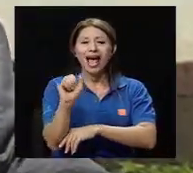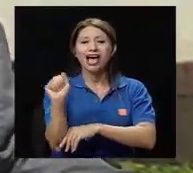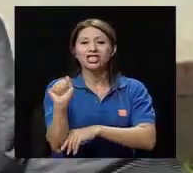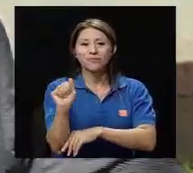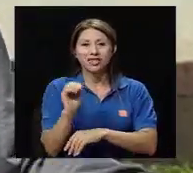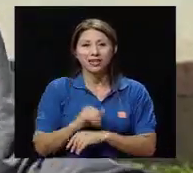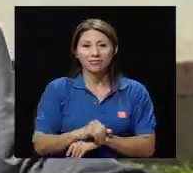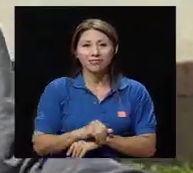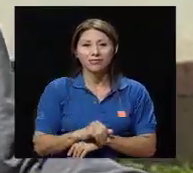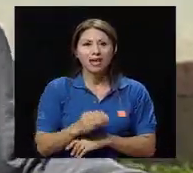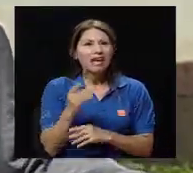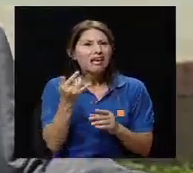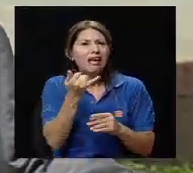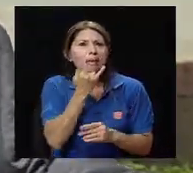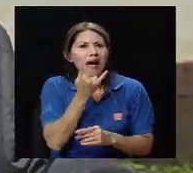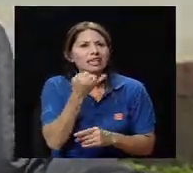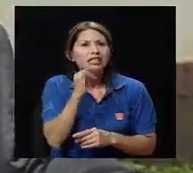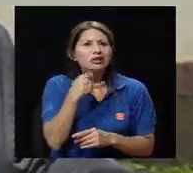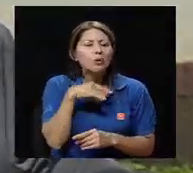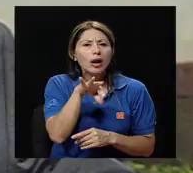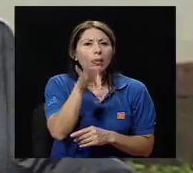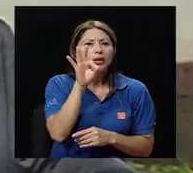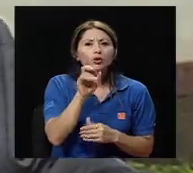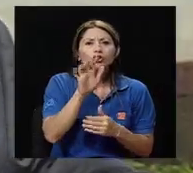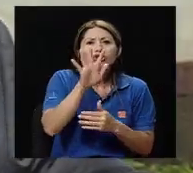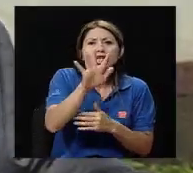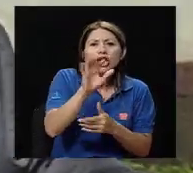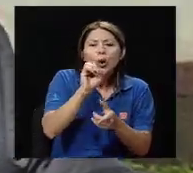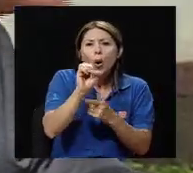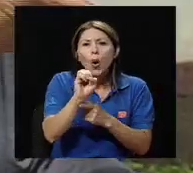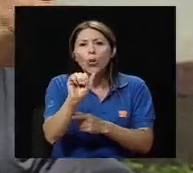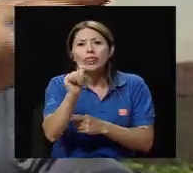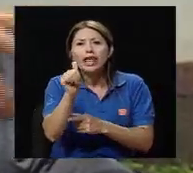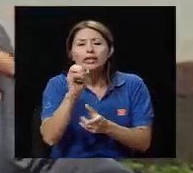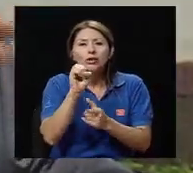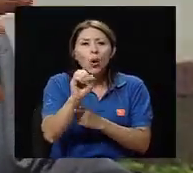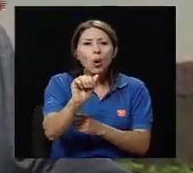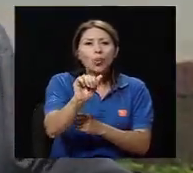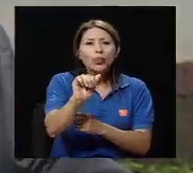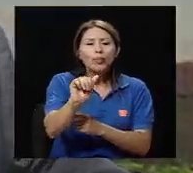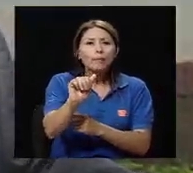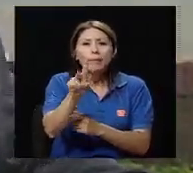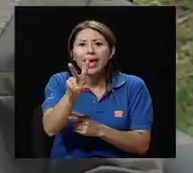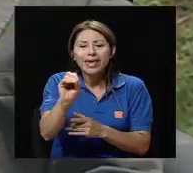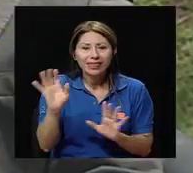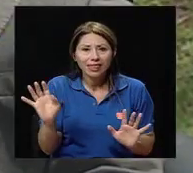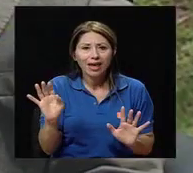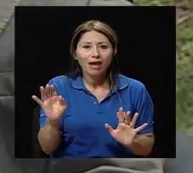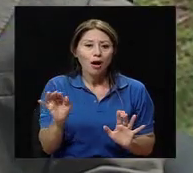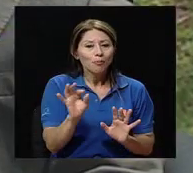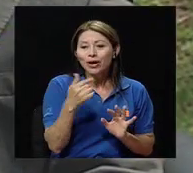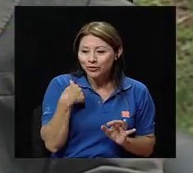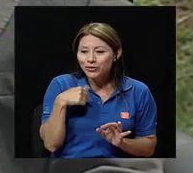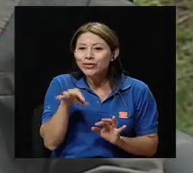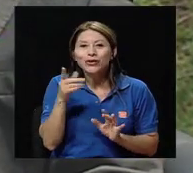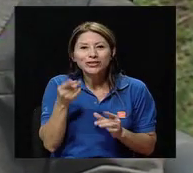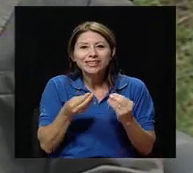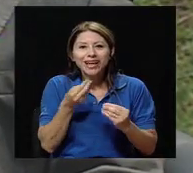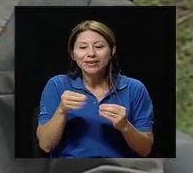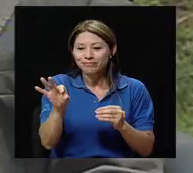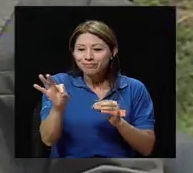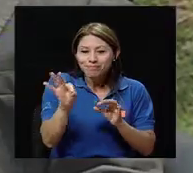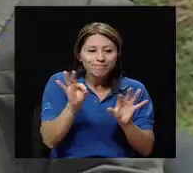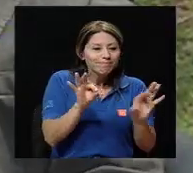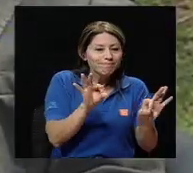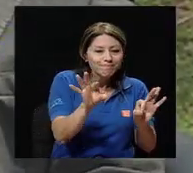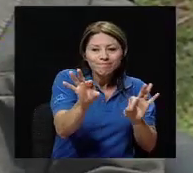10, 20? Bueno, los cojo y los mando en diferentes sitios de mi unidad académica, ¿verdad? Y